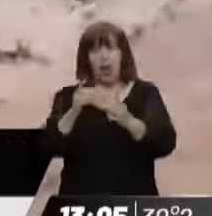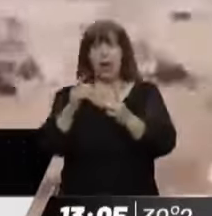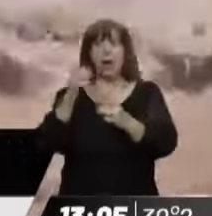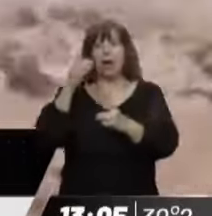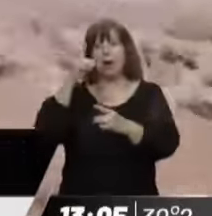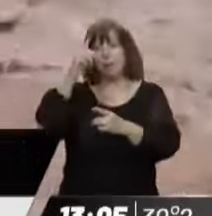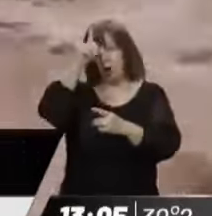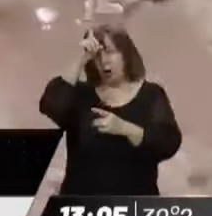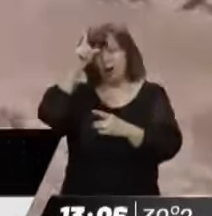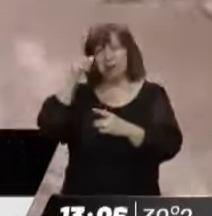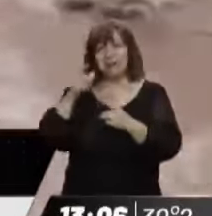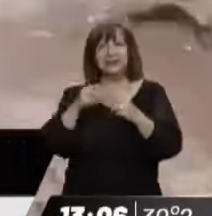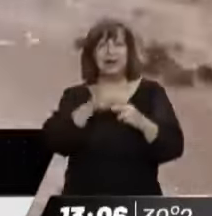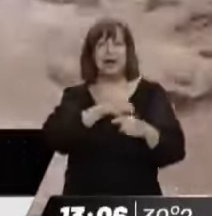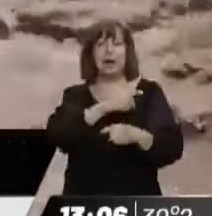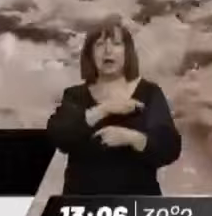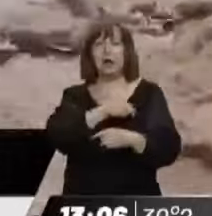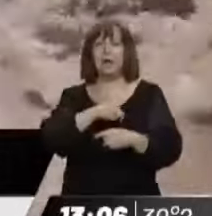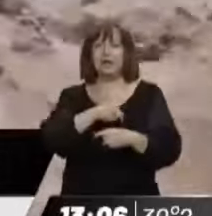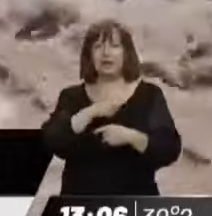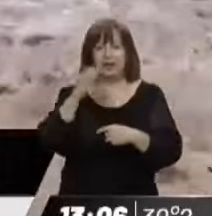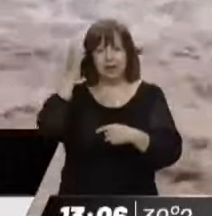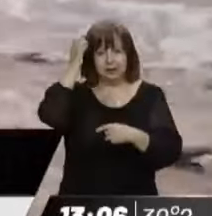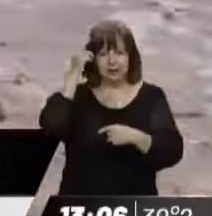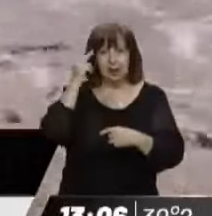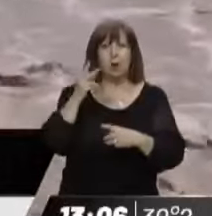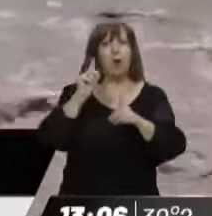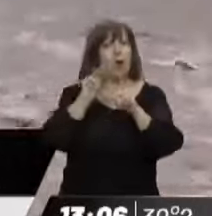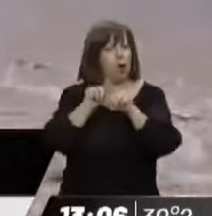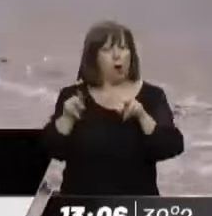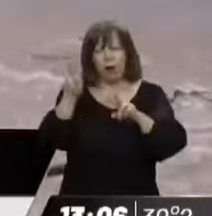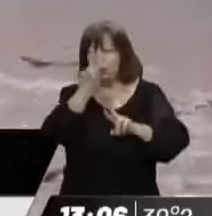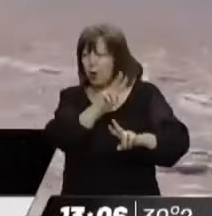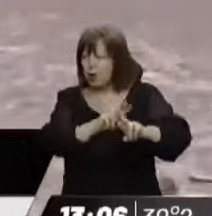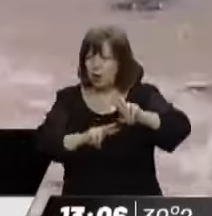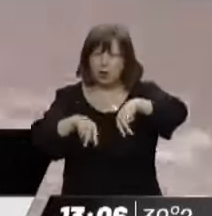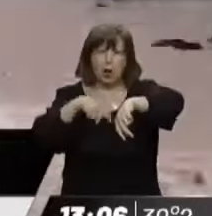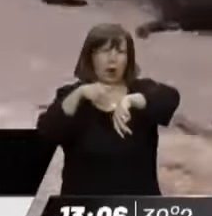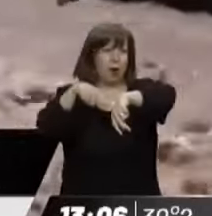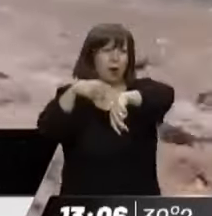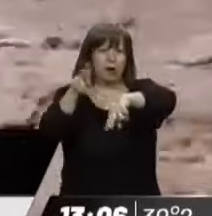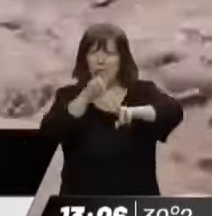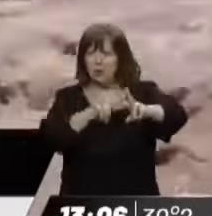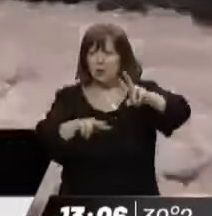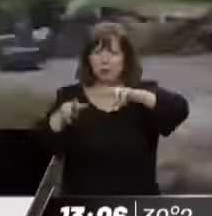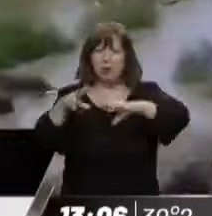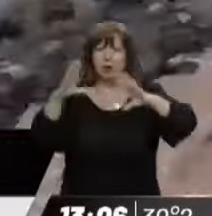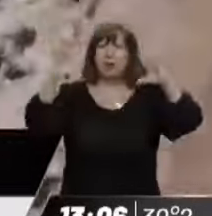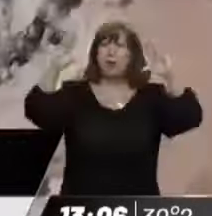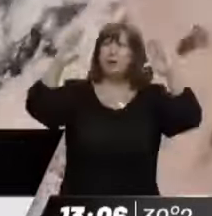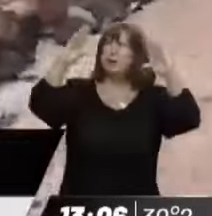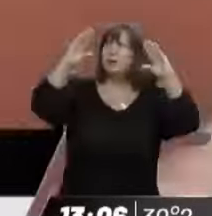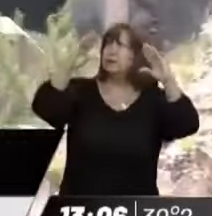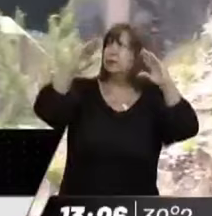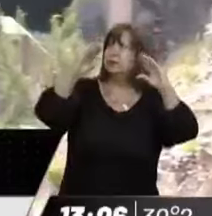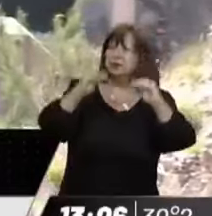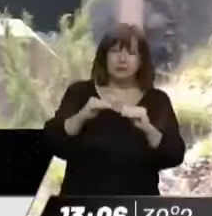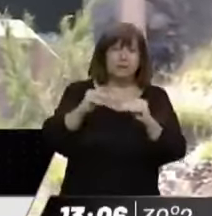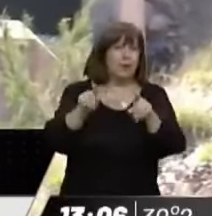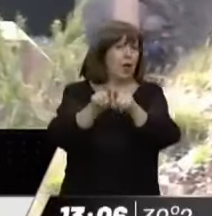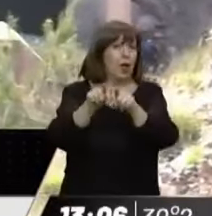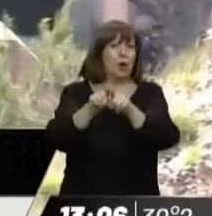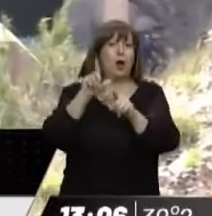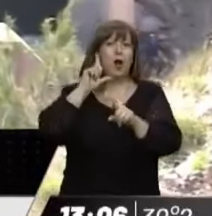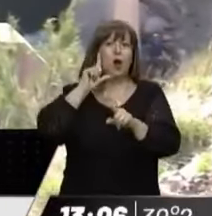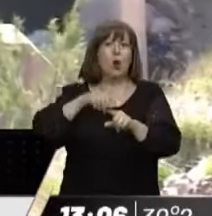comisaría 39 trabajaron en el lugar durante varias horas y ahí tuvieron que retirarse después por la falta de iluminación, como ocurrió en el caso de